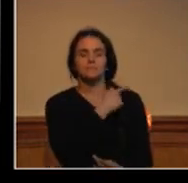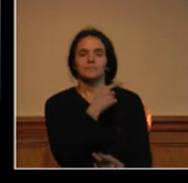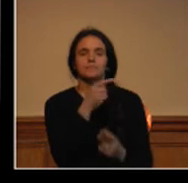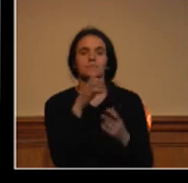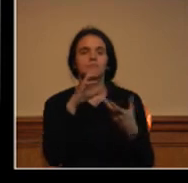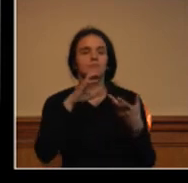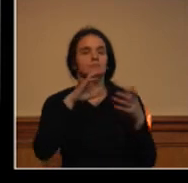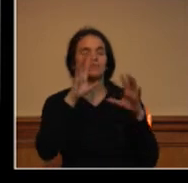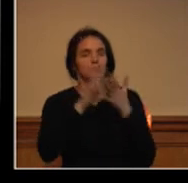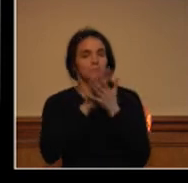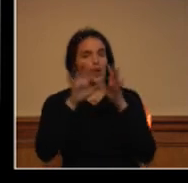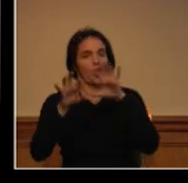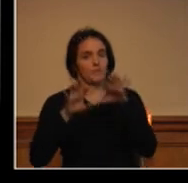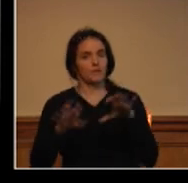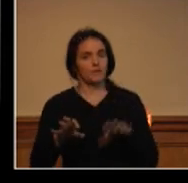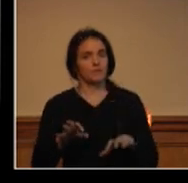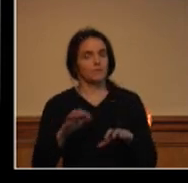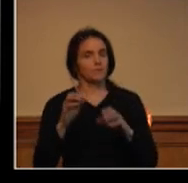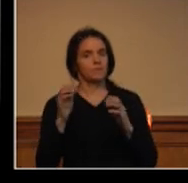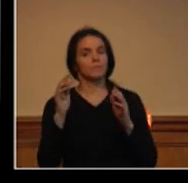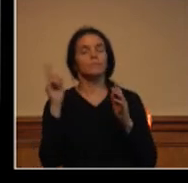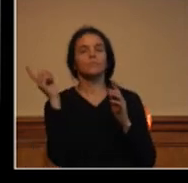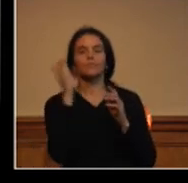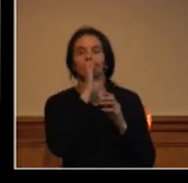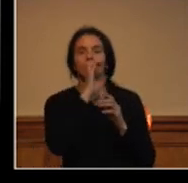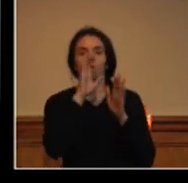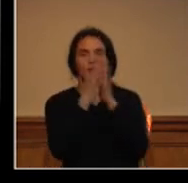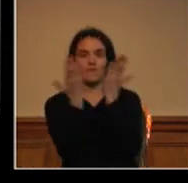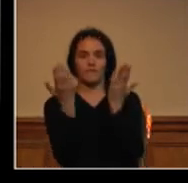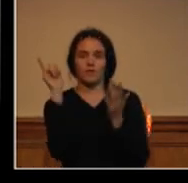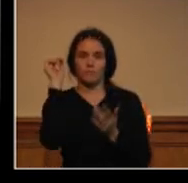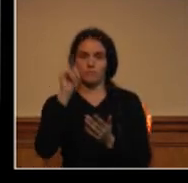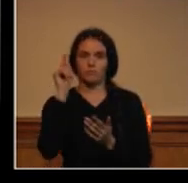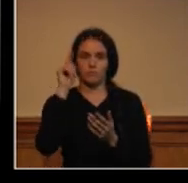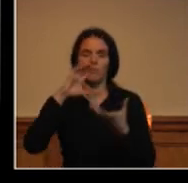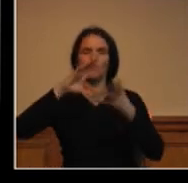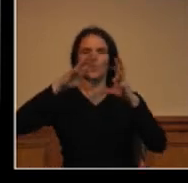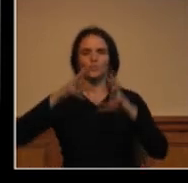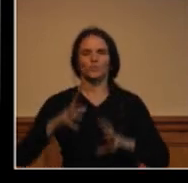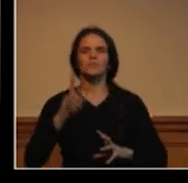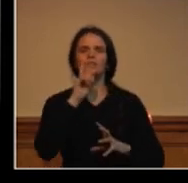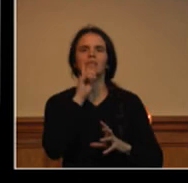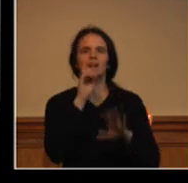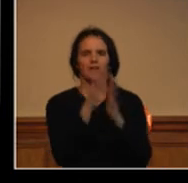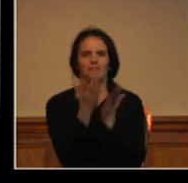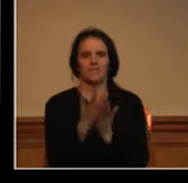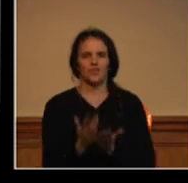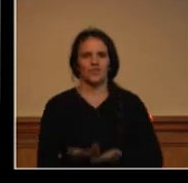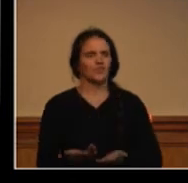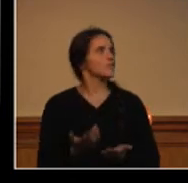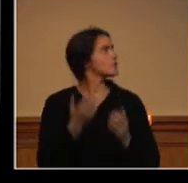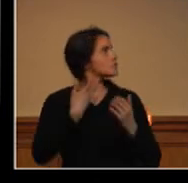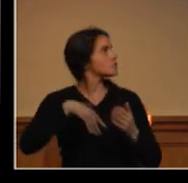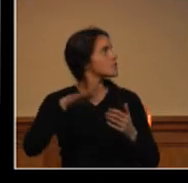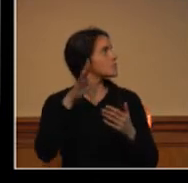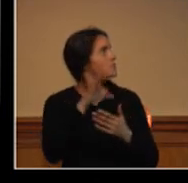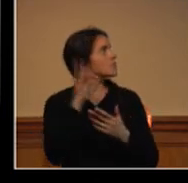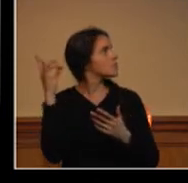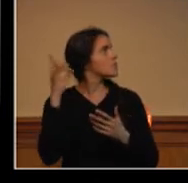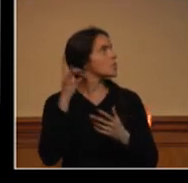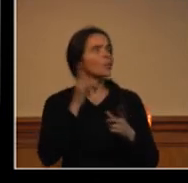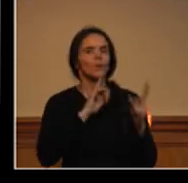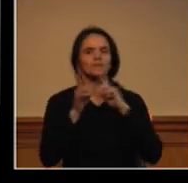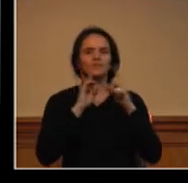de los objetos. Si apretamos el libro, todos los mundos tienen su libro y vamos a encontrar una serie